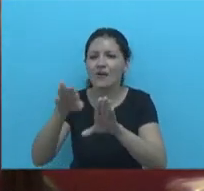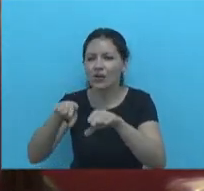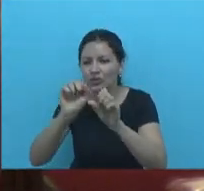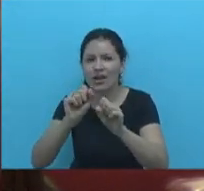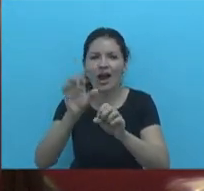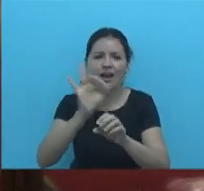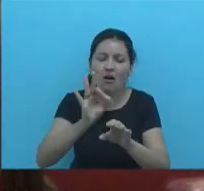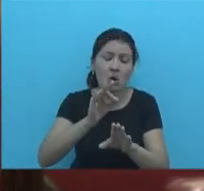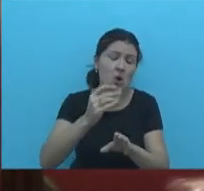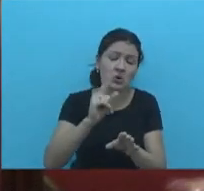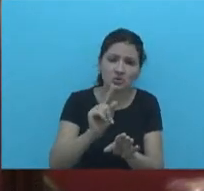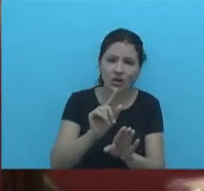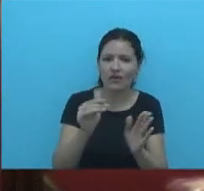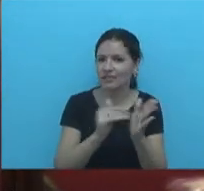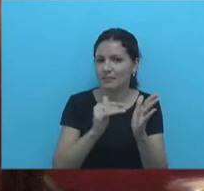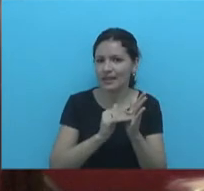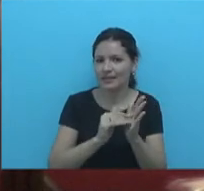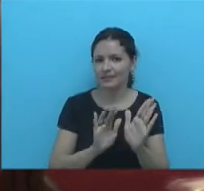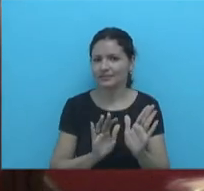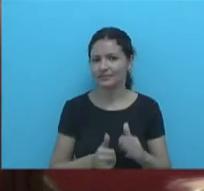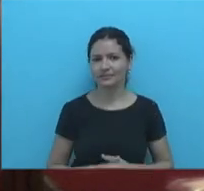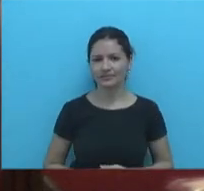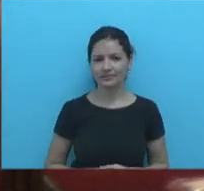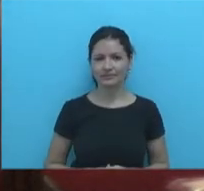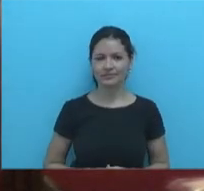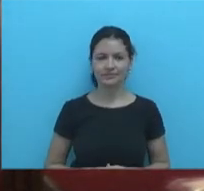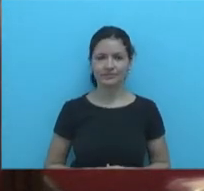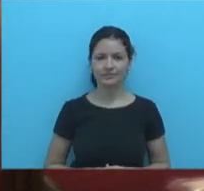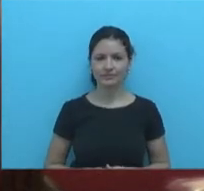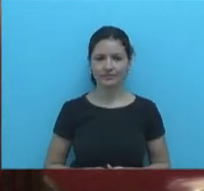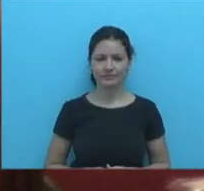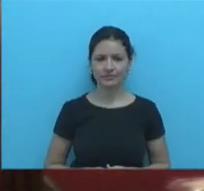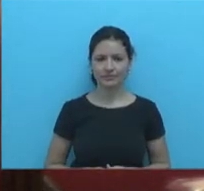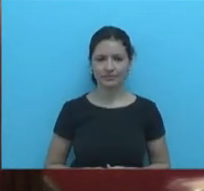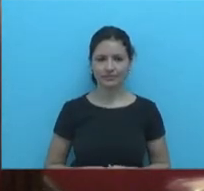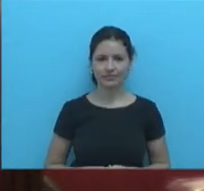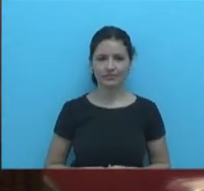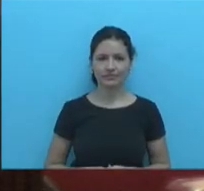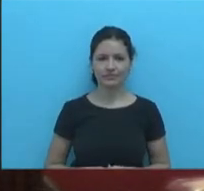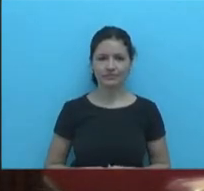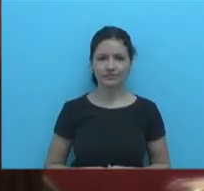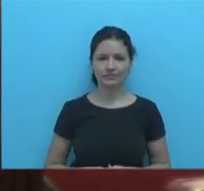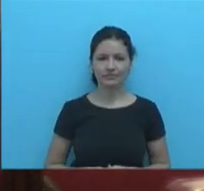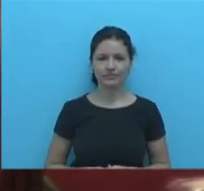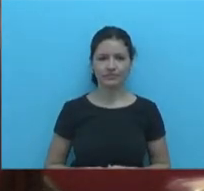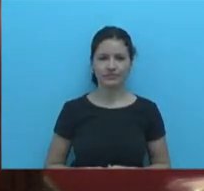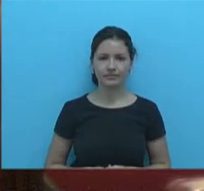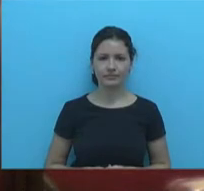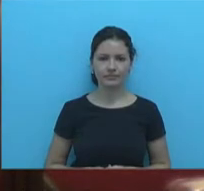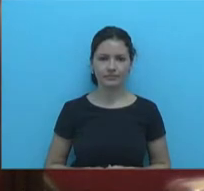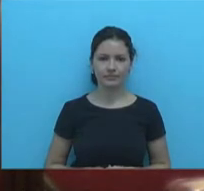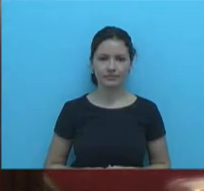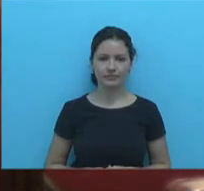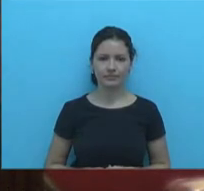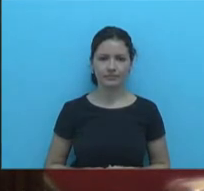lograr manejarte en el momento de buscar de la salida laboral. Pero eso también va por cuenta propia. Es simplemente